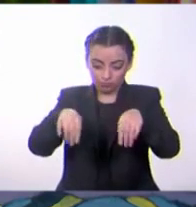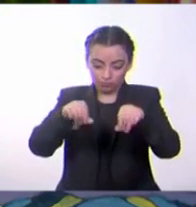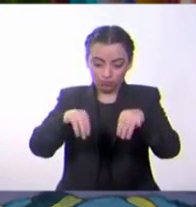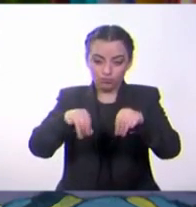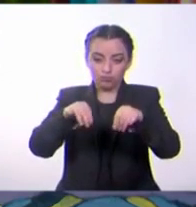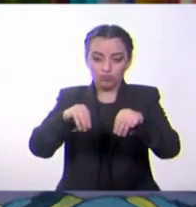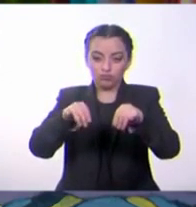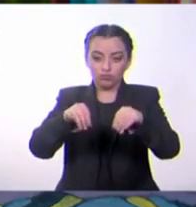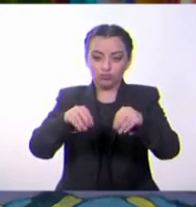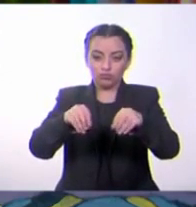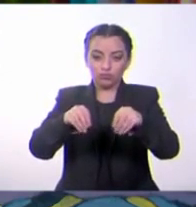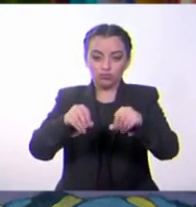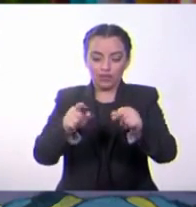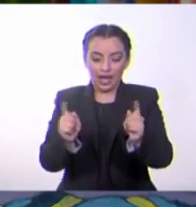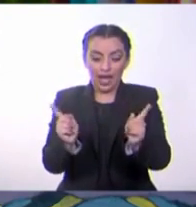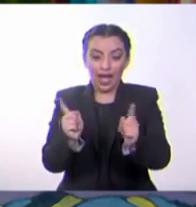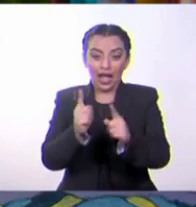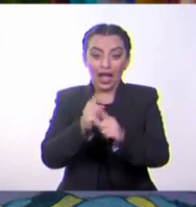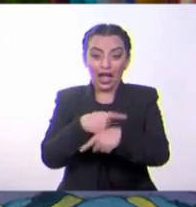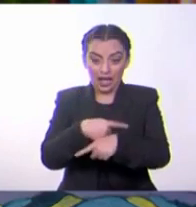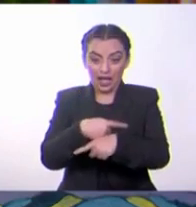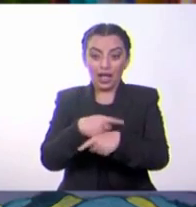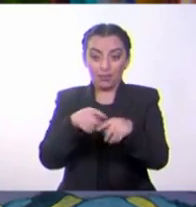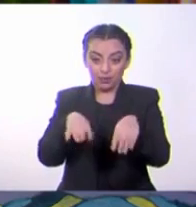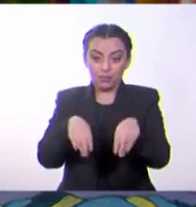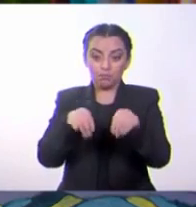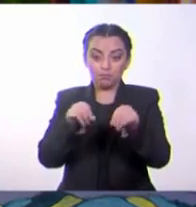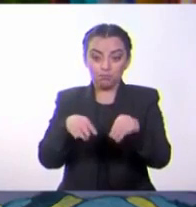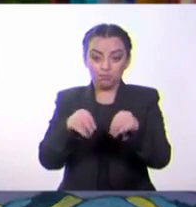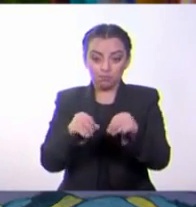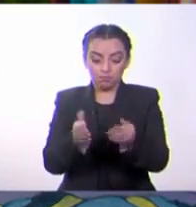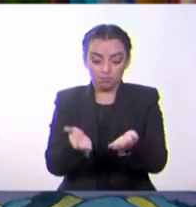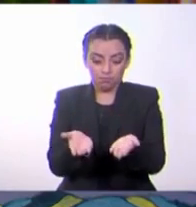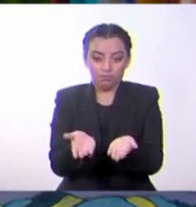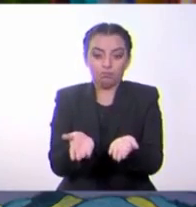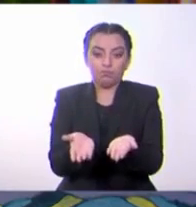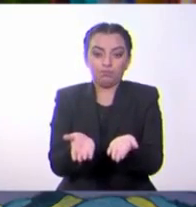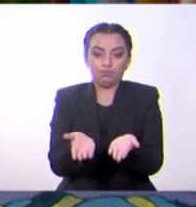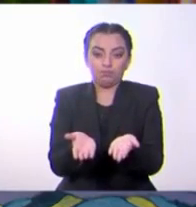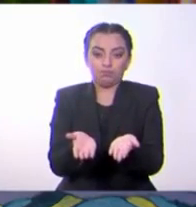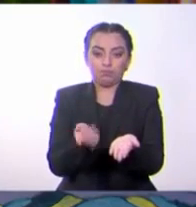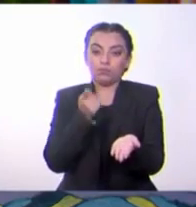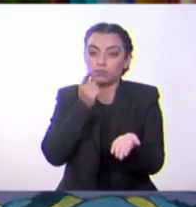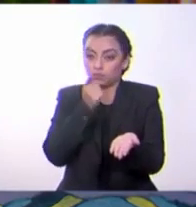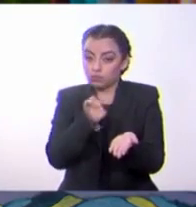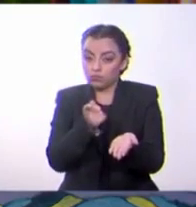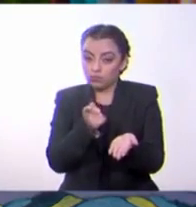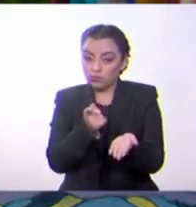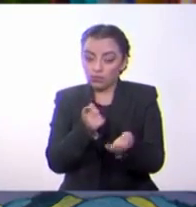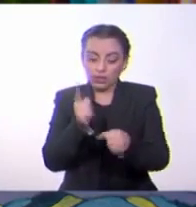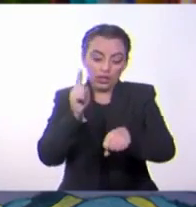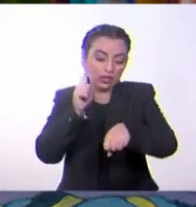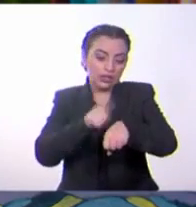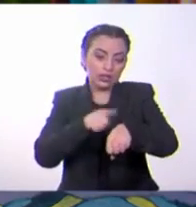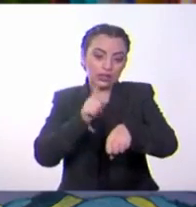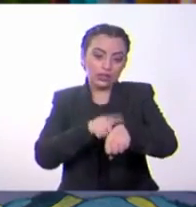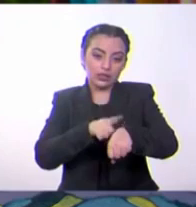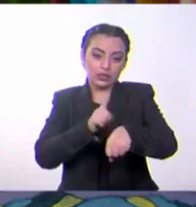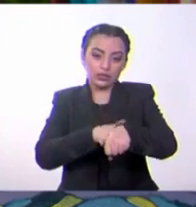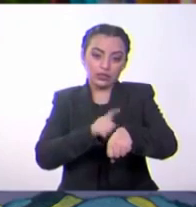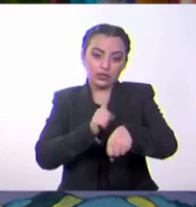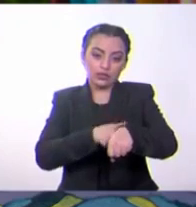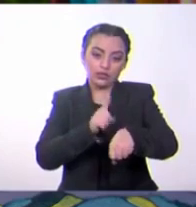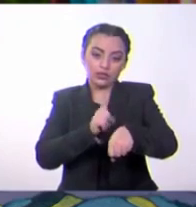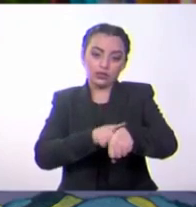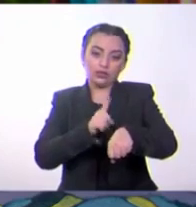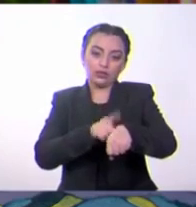afectada por la partícula y por los poros que hay en cada tipo de suelo. Si tú tienes un cronómetro a la mano, puedes hacer el